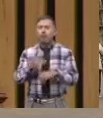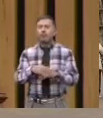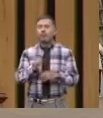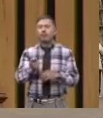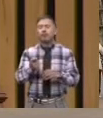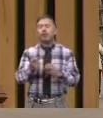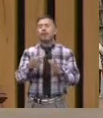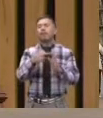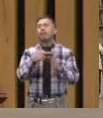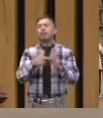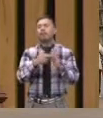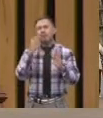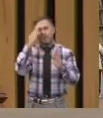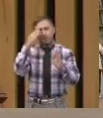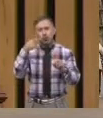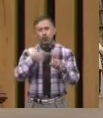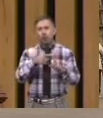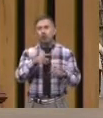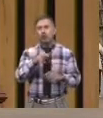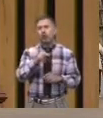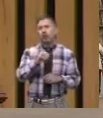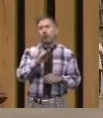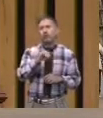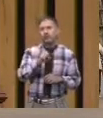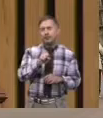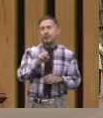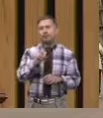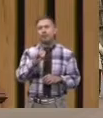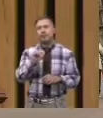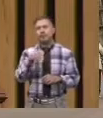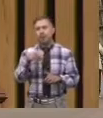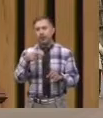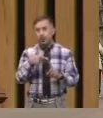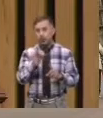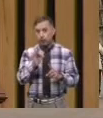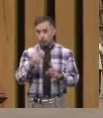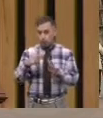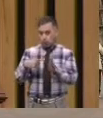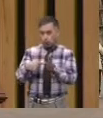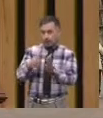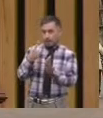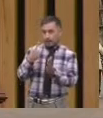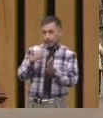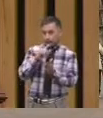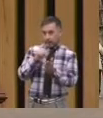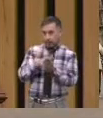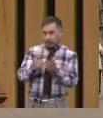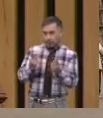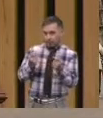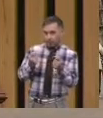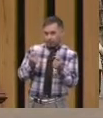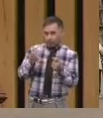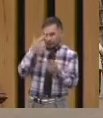al principio no bis in idem, ya que ante una sola infracción, la de omitir precisamente